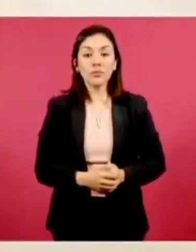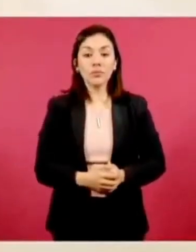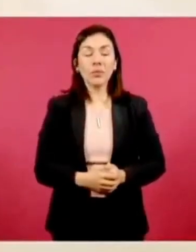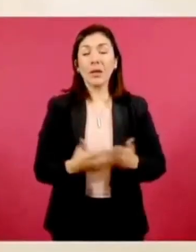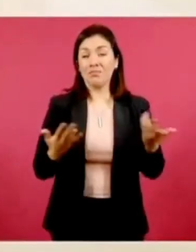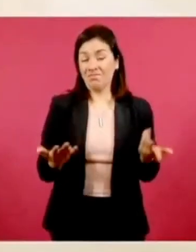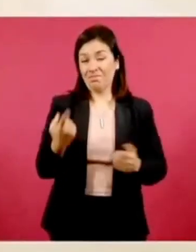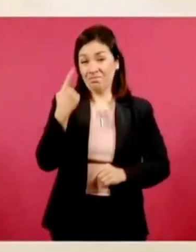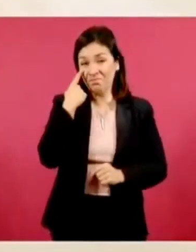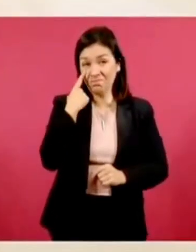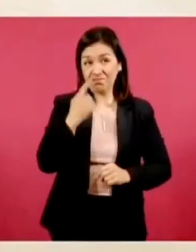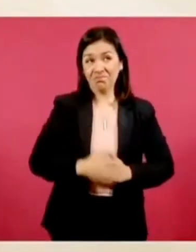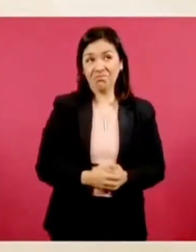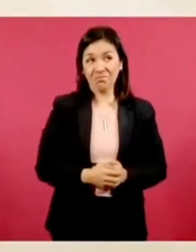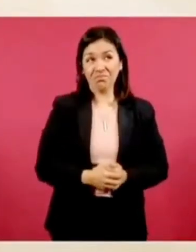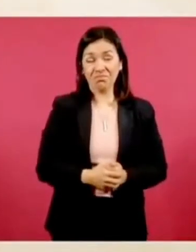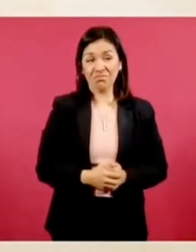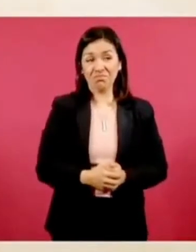bastante